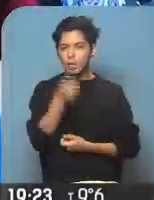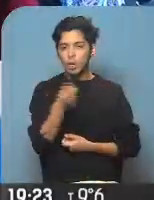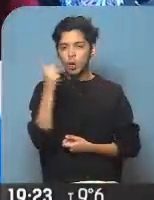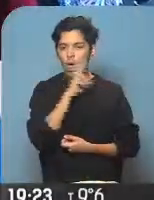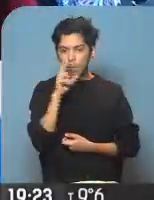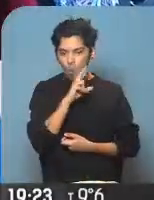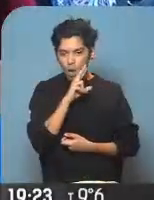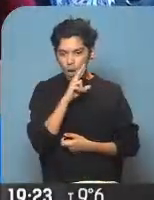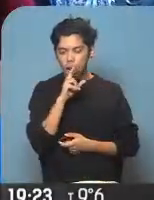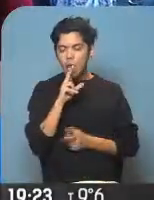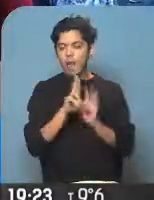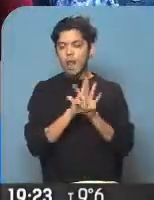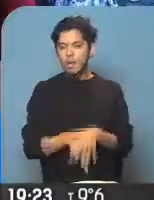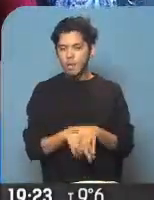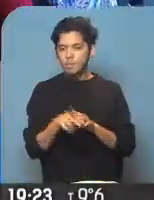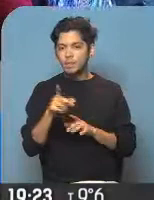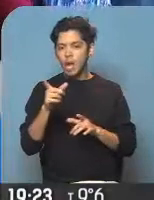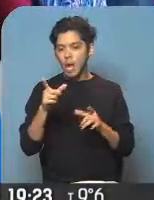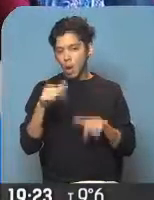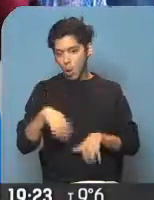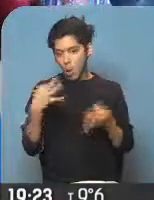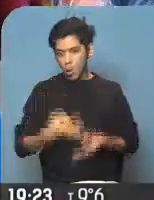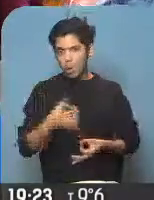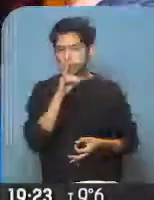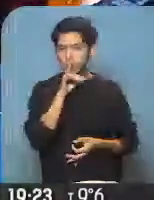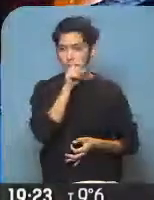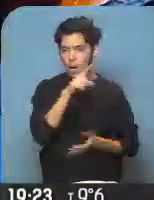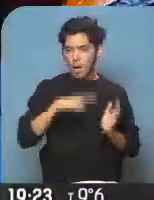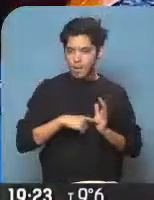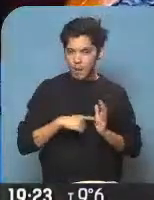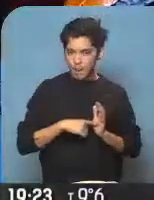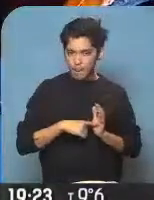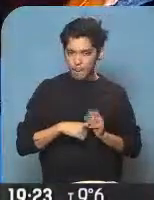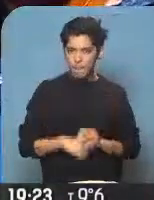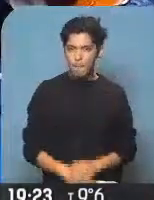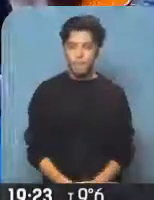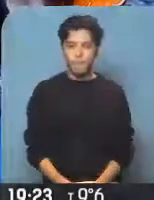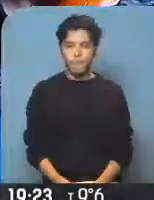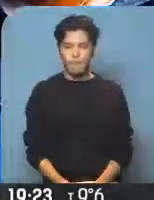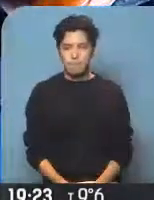en la marcha Ni Una Menos que se estaba realizando allí, en la capital, en San Miguel de Tucumán.